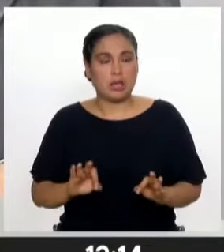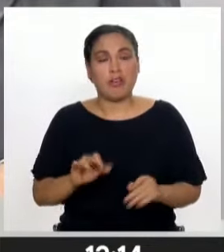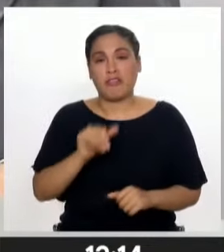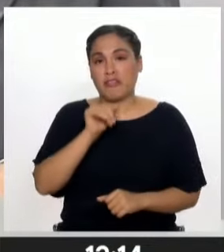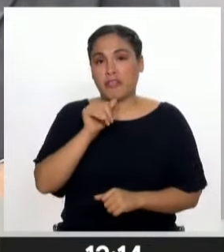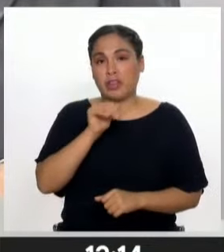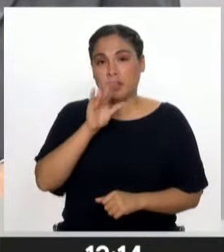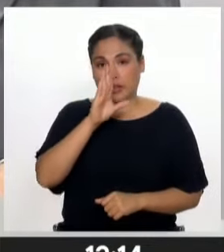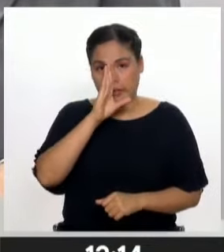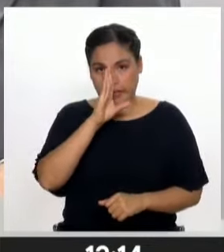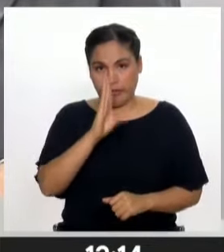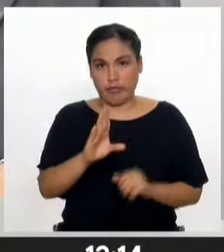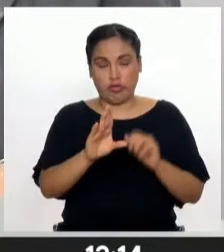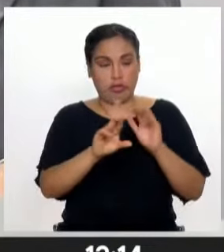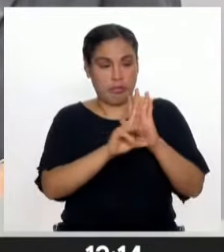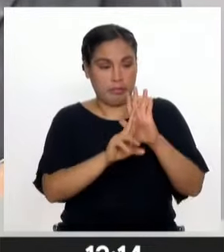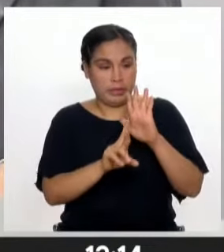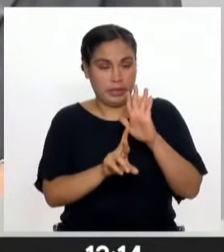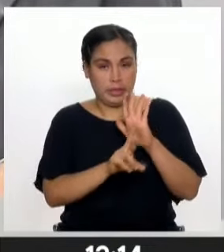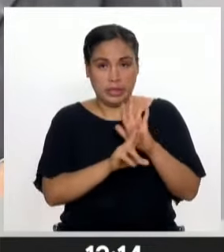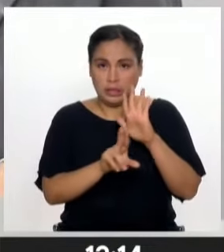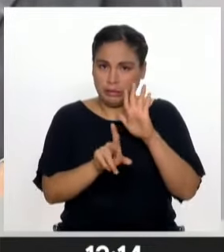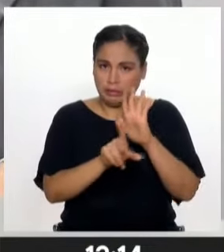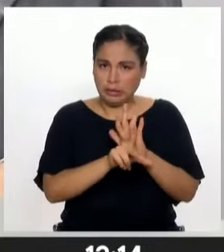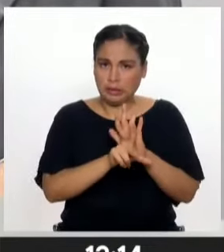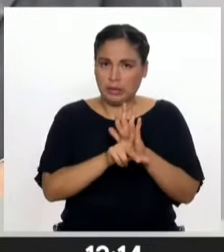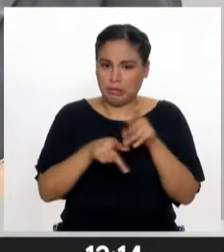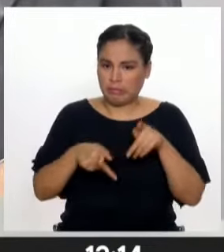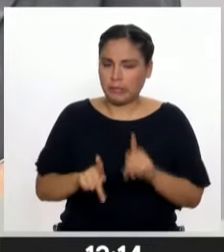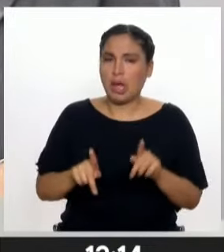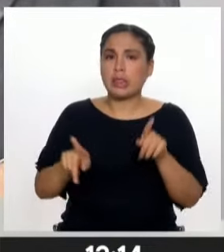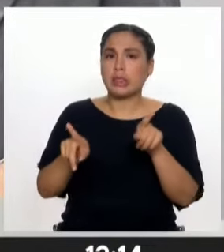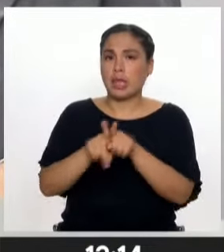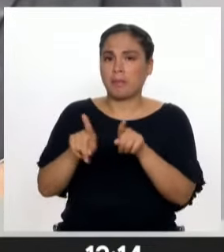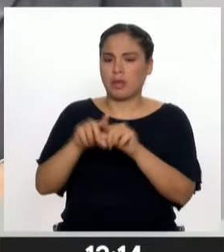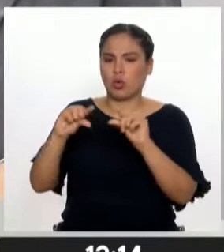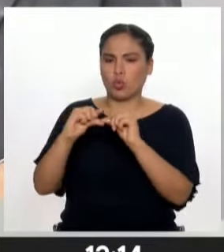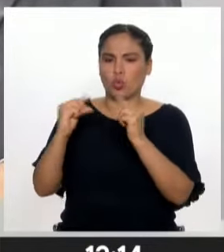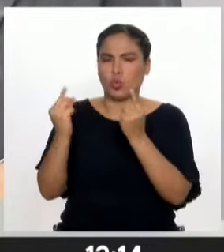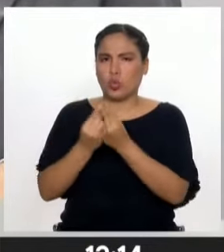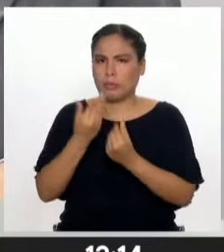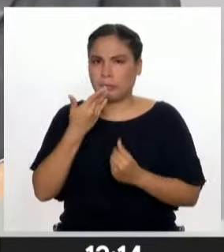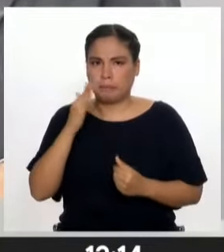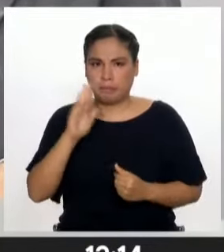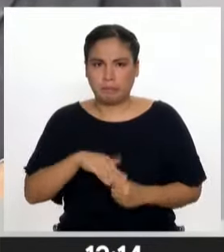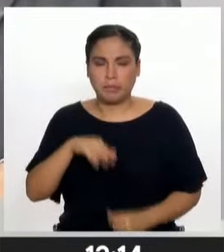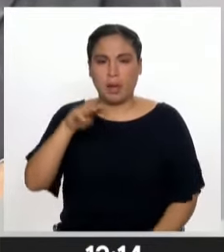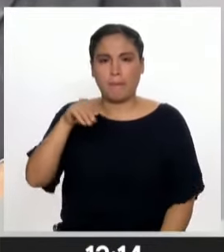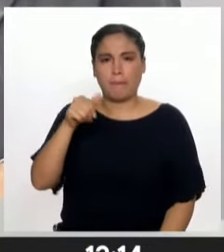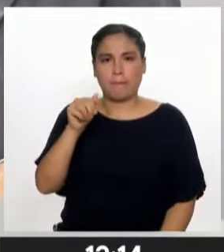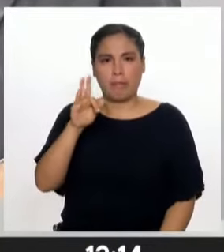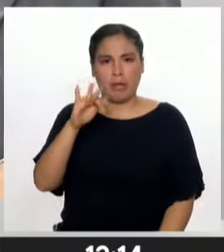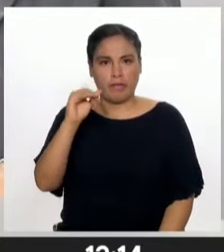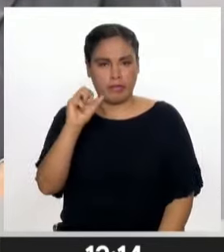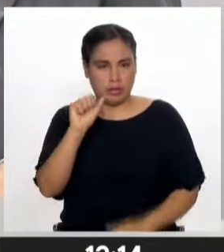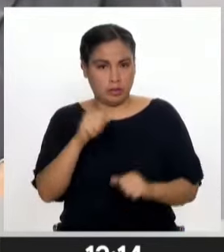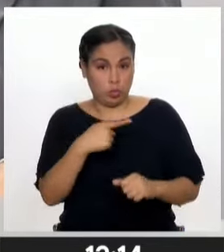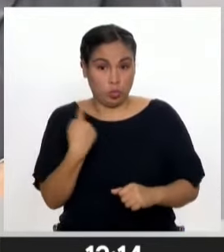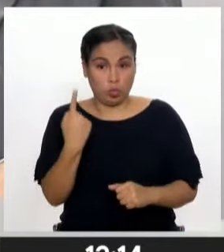pues esporádicos, no se trata de mafias que hay detrás, pero eso no quita que no estamos haciendo nada. De hecho,